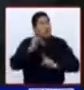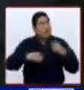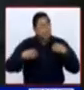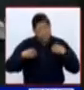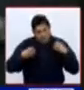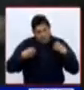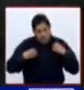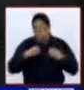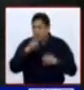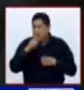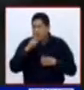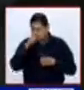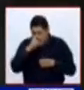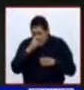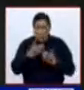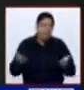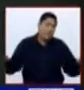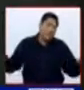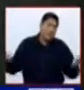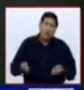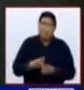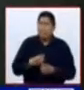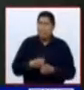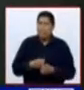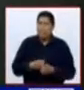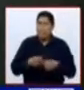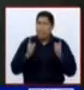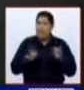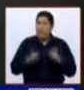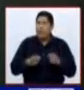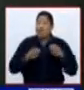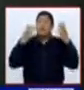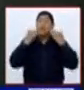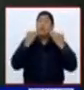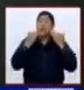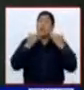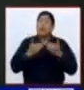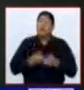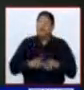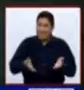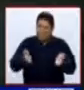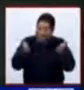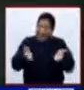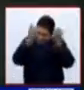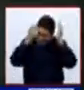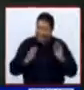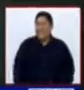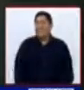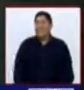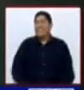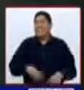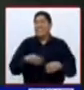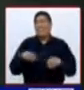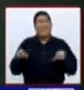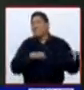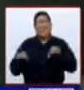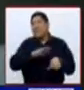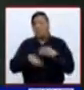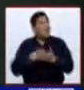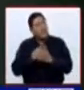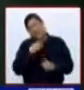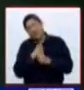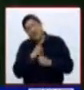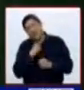ropa, juguete para los niños. Bien. Así que muchas gracias, no los distraemos más, no, porque están justamente realizando toda esta